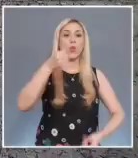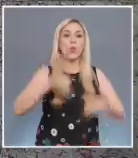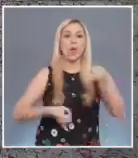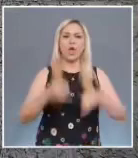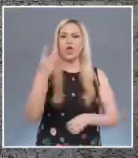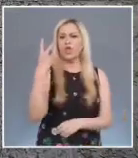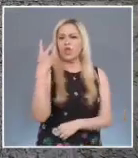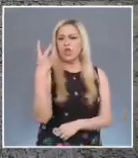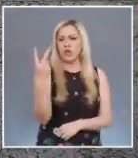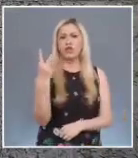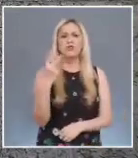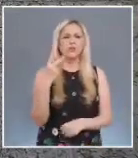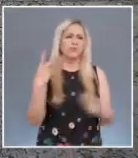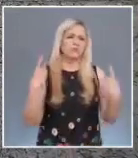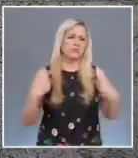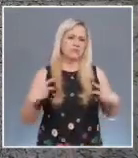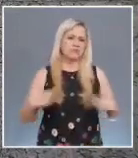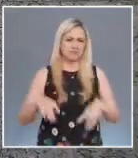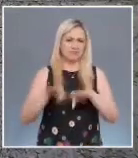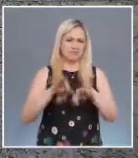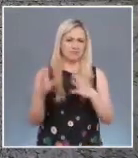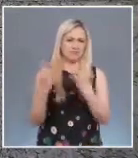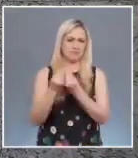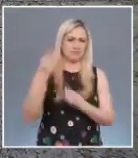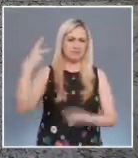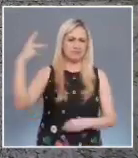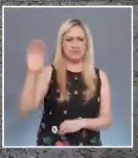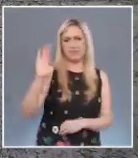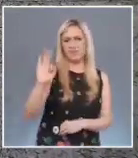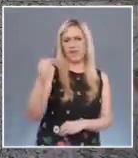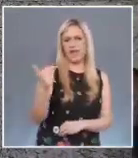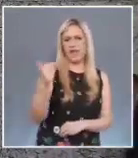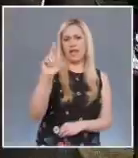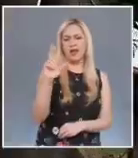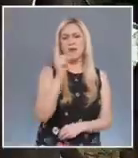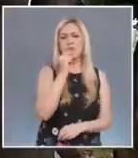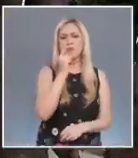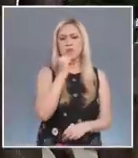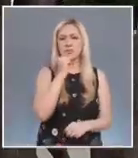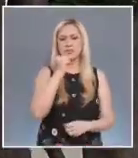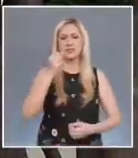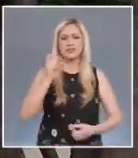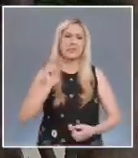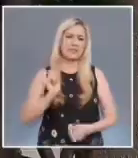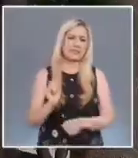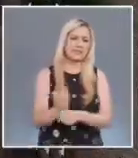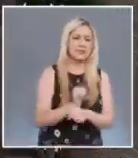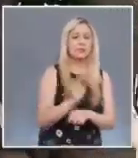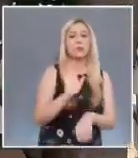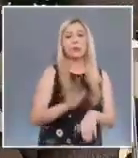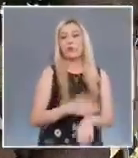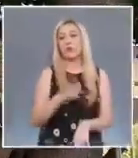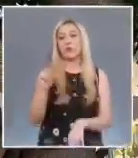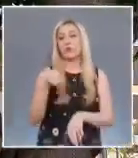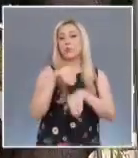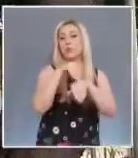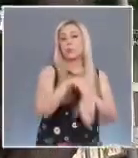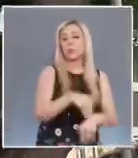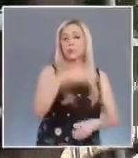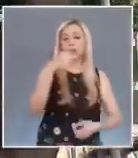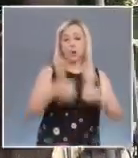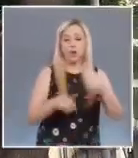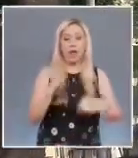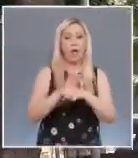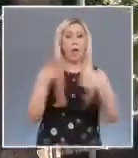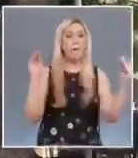de la Fiscalía General de la República por no cumplir una sentencia de amparo en un caso en el que fueron aseguradas joyas por un valor superior